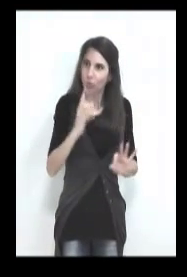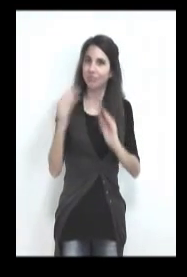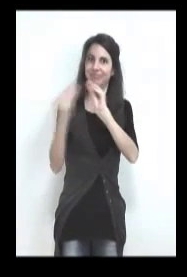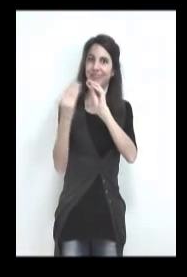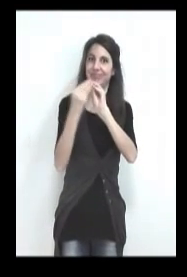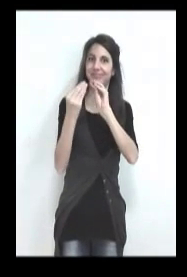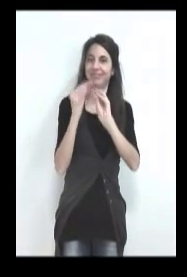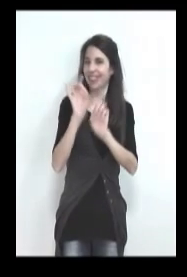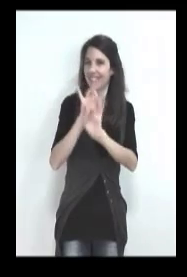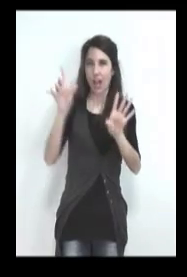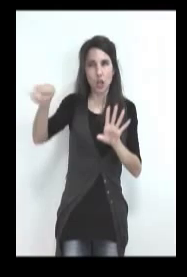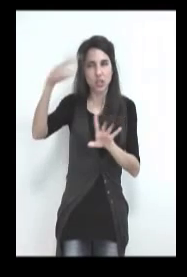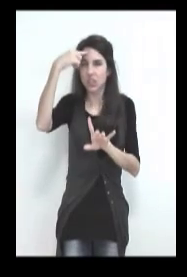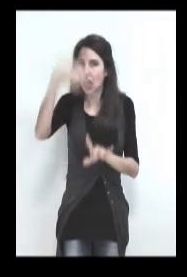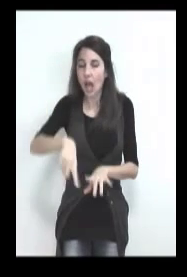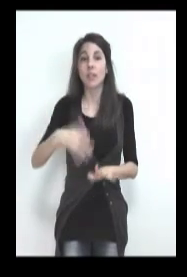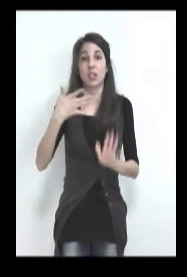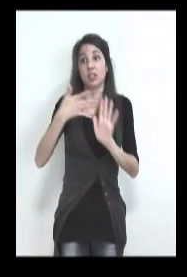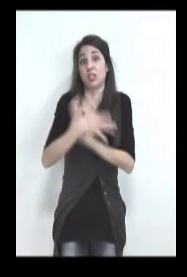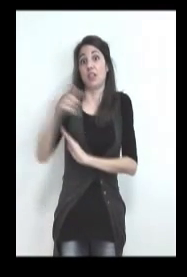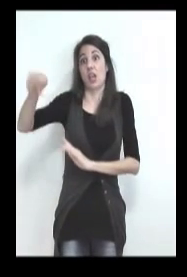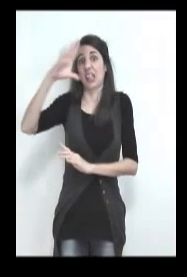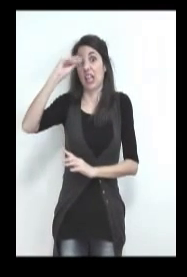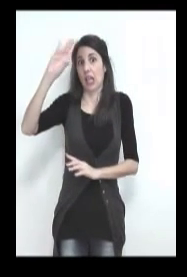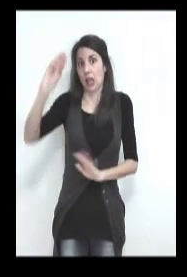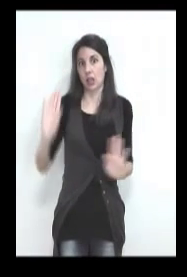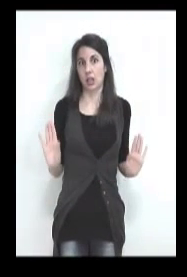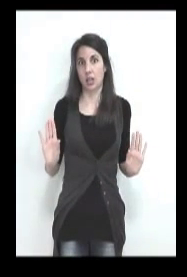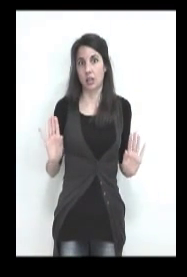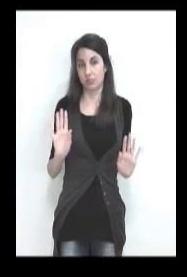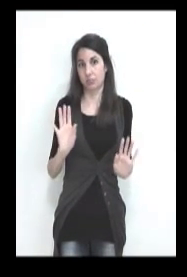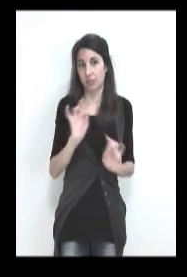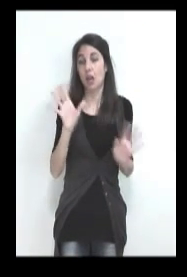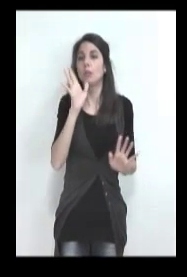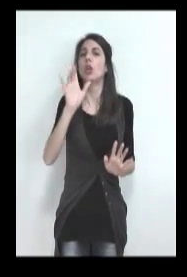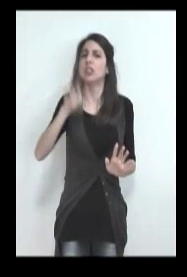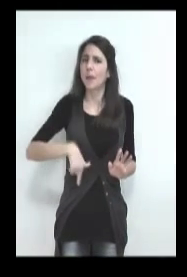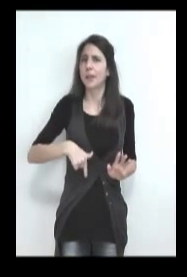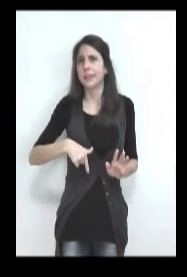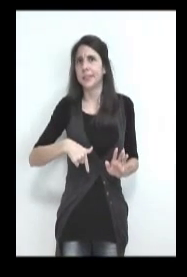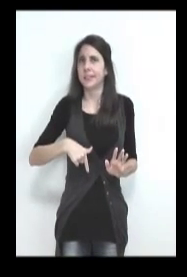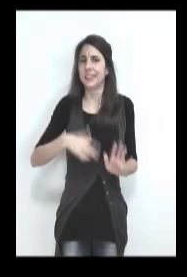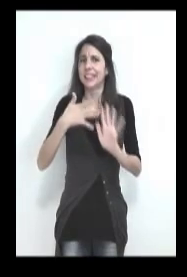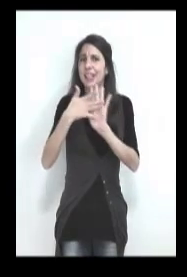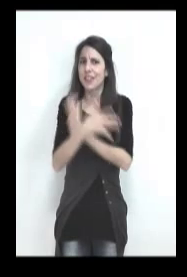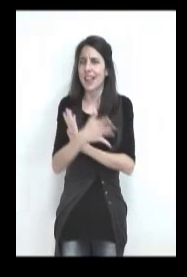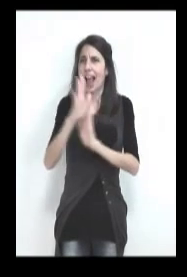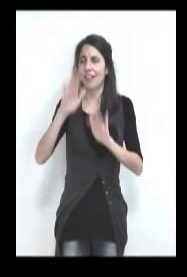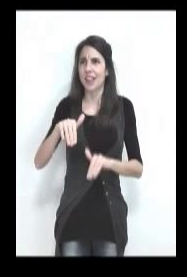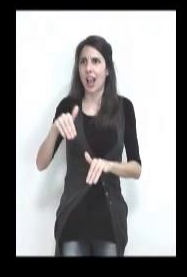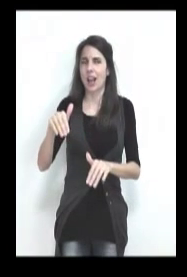que no te llegue tal. Bueno, pues eso es inteligente por su parte, obviamente, pero por otro lado sí que es muy significativo de que estamos fichados.